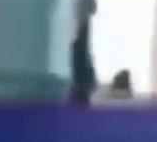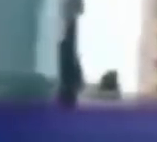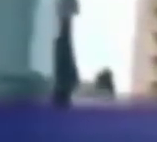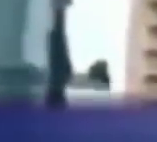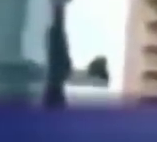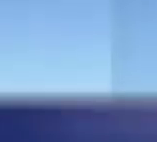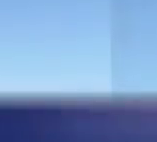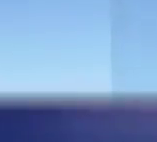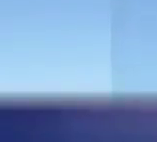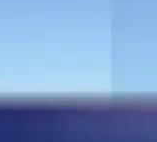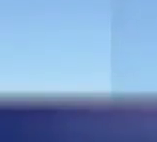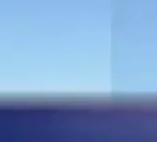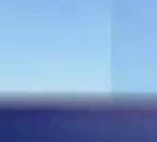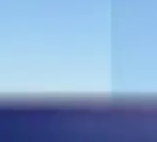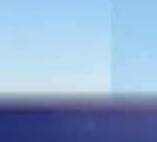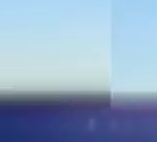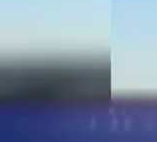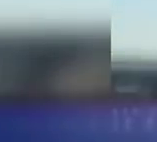en Filipinas.